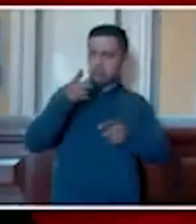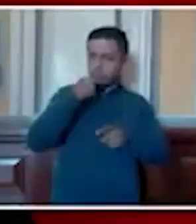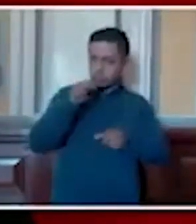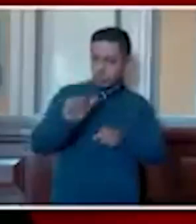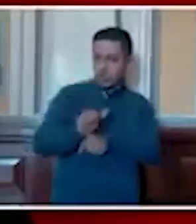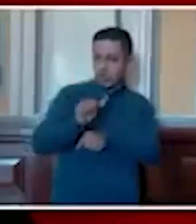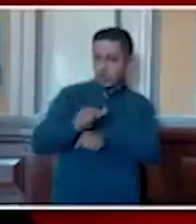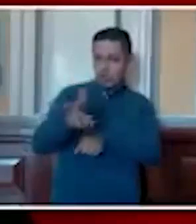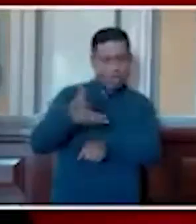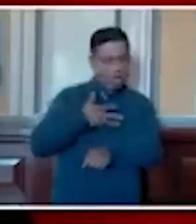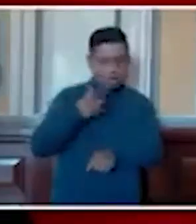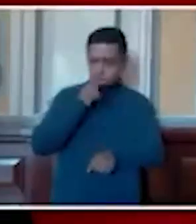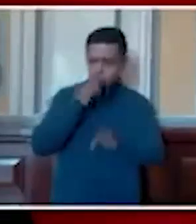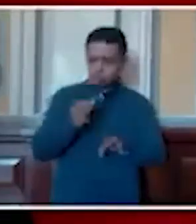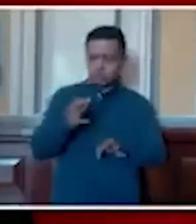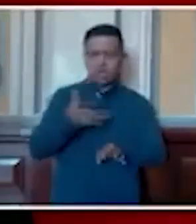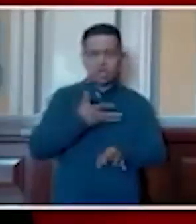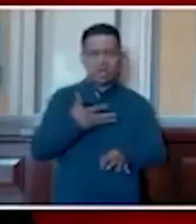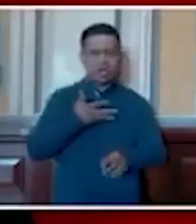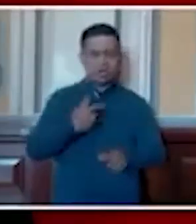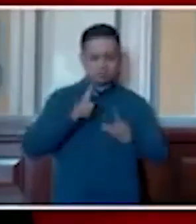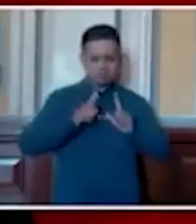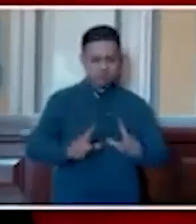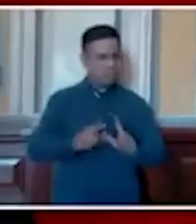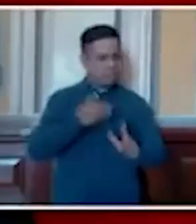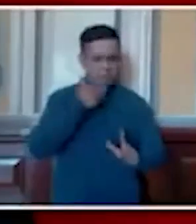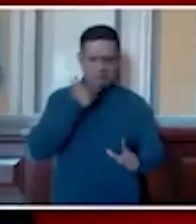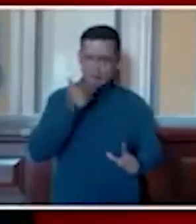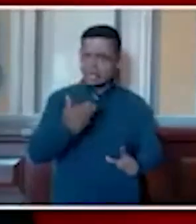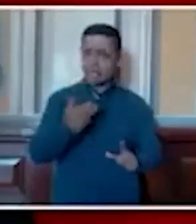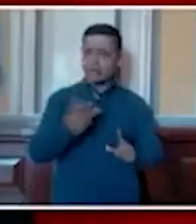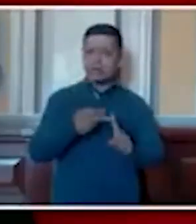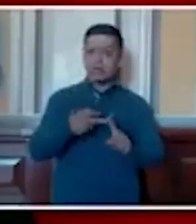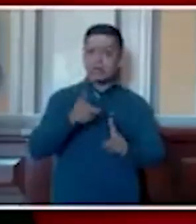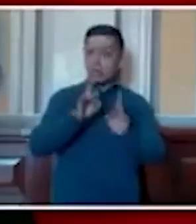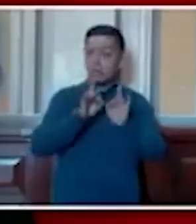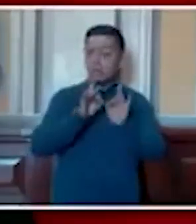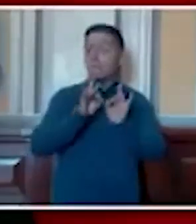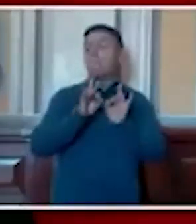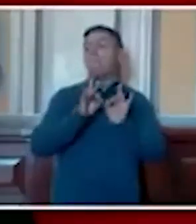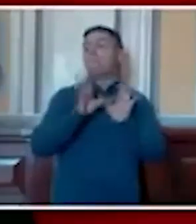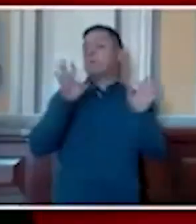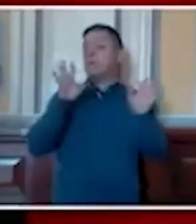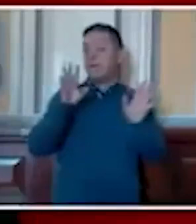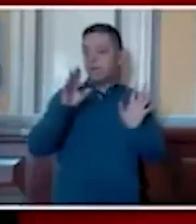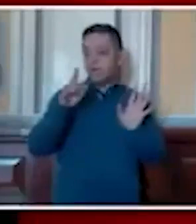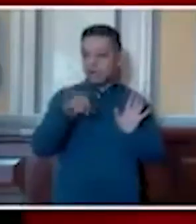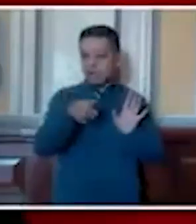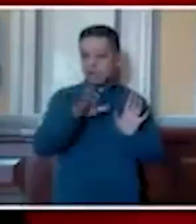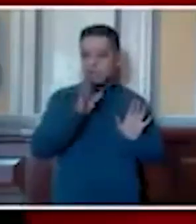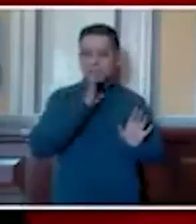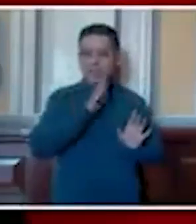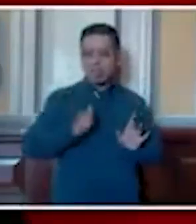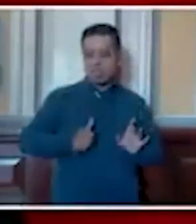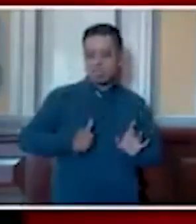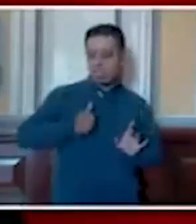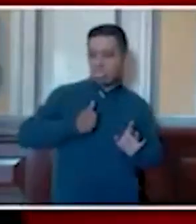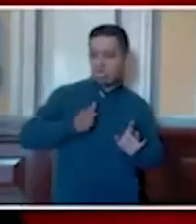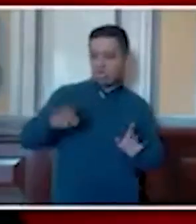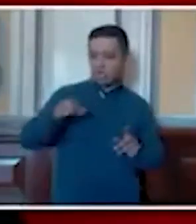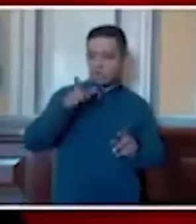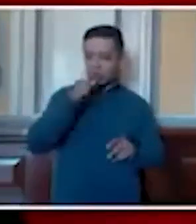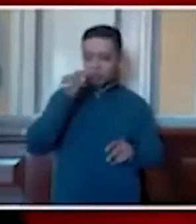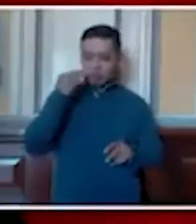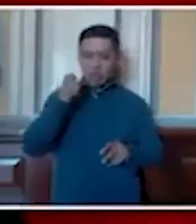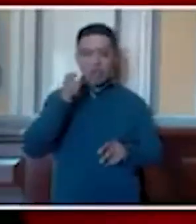forma que si la ciudadanía es víctima de abuso policial o sucede cualquier cosa,